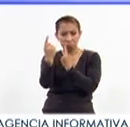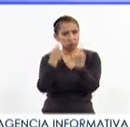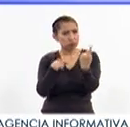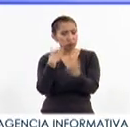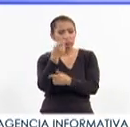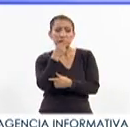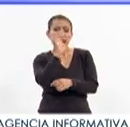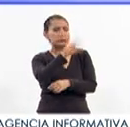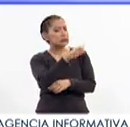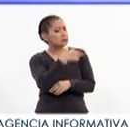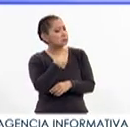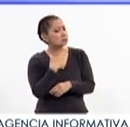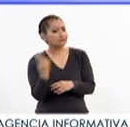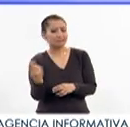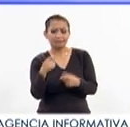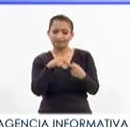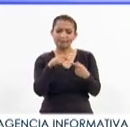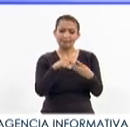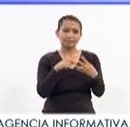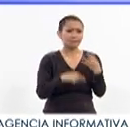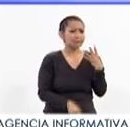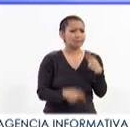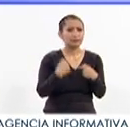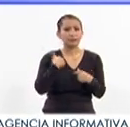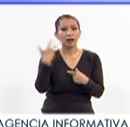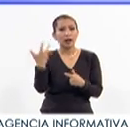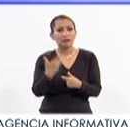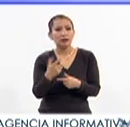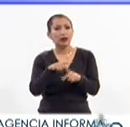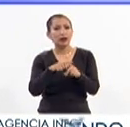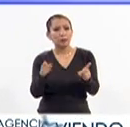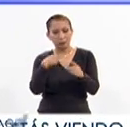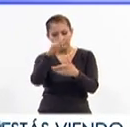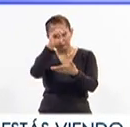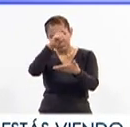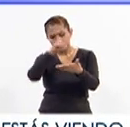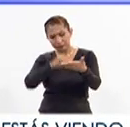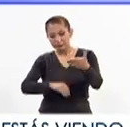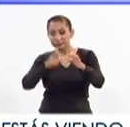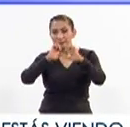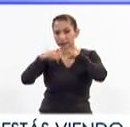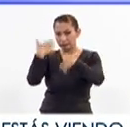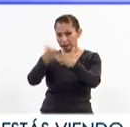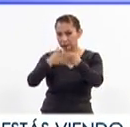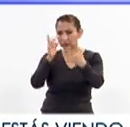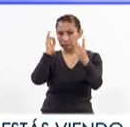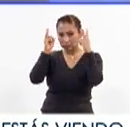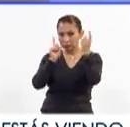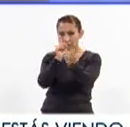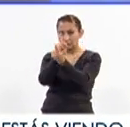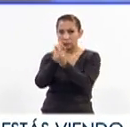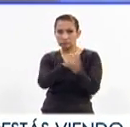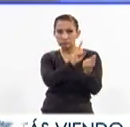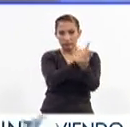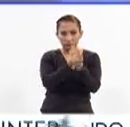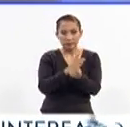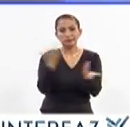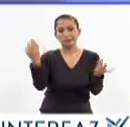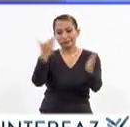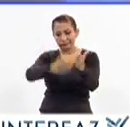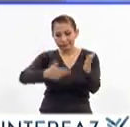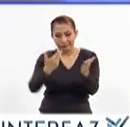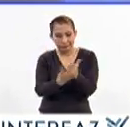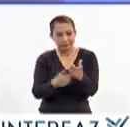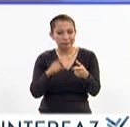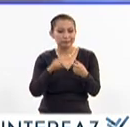dejaron saber cuáles eran sus requerimientos y generamos una agenda de entrevistas con ellos. Hacemos